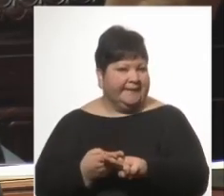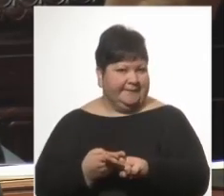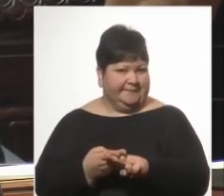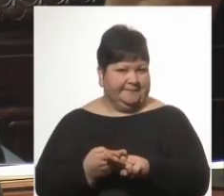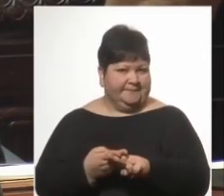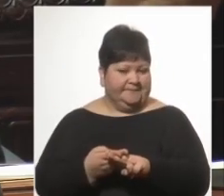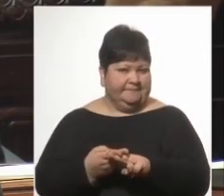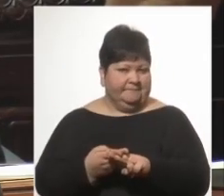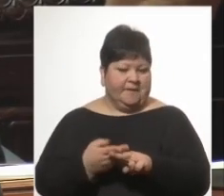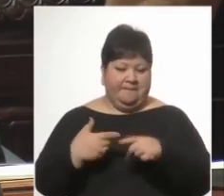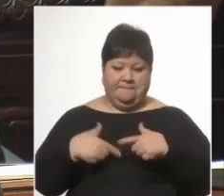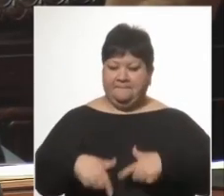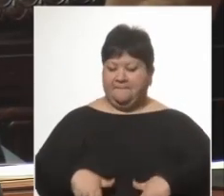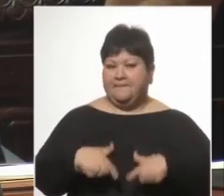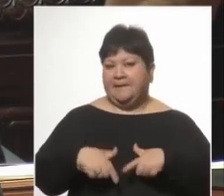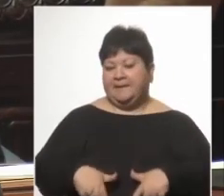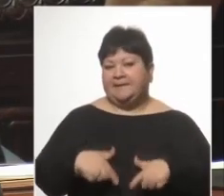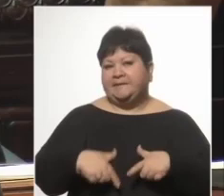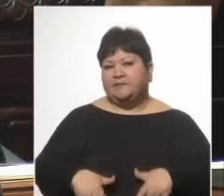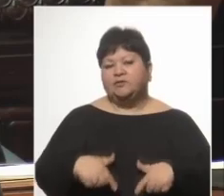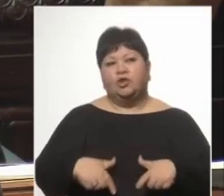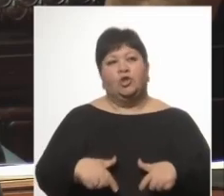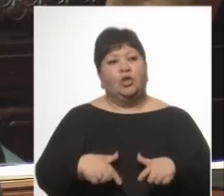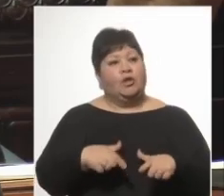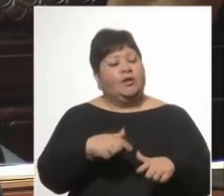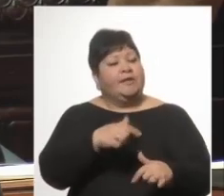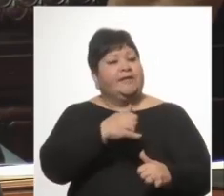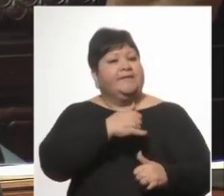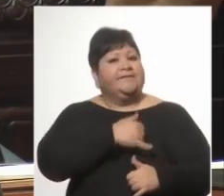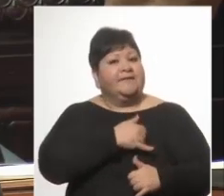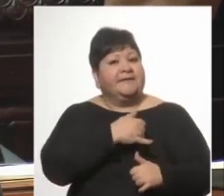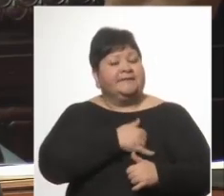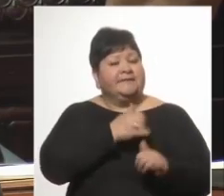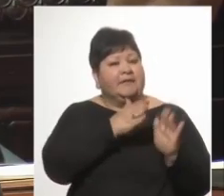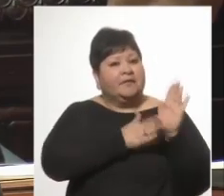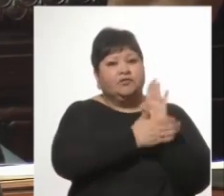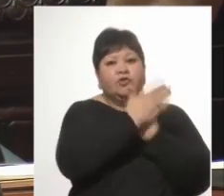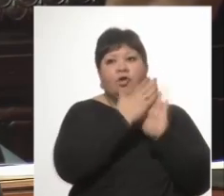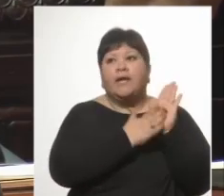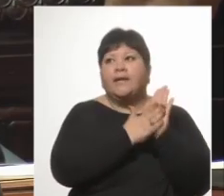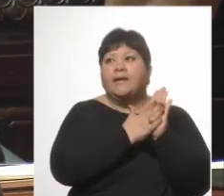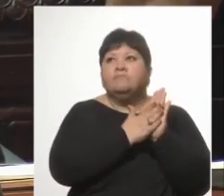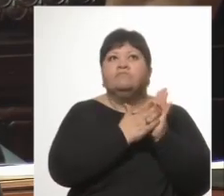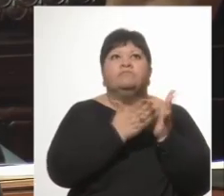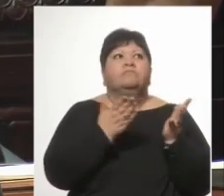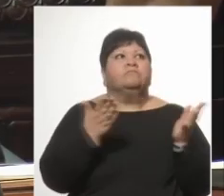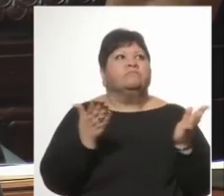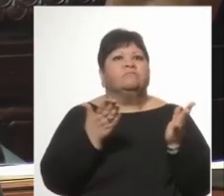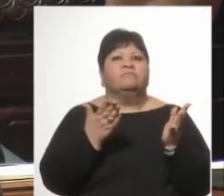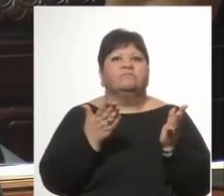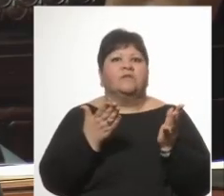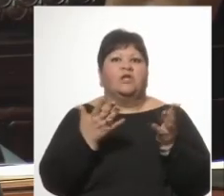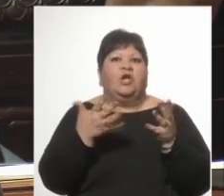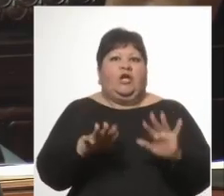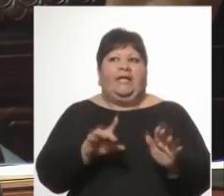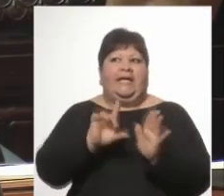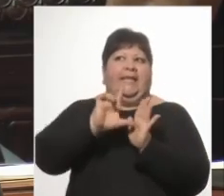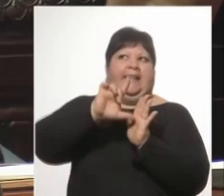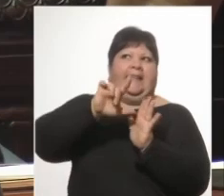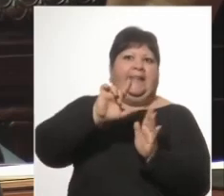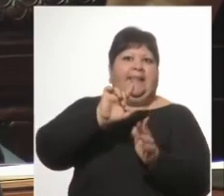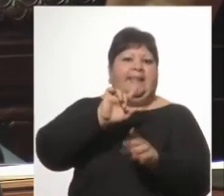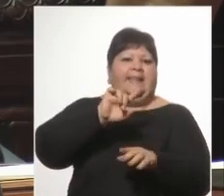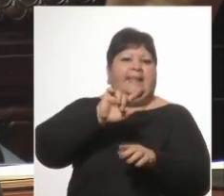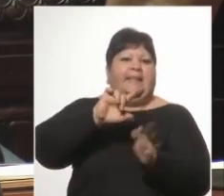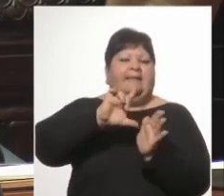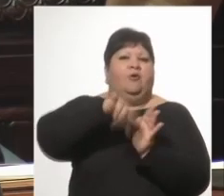que el ministro de Defensa Nacional tenía un especial interés en que no se demoraran las actuaciones, en